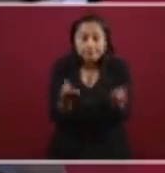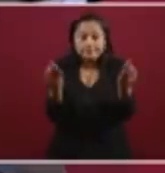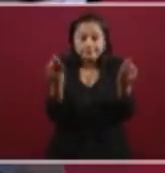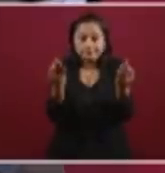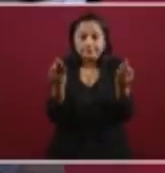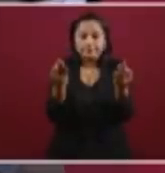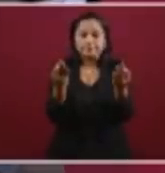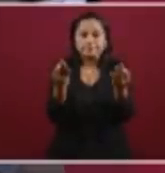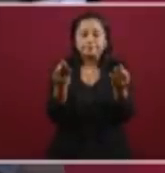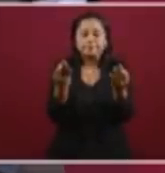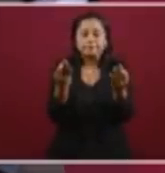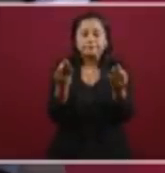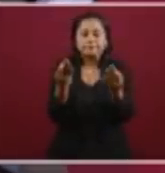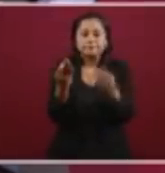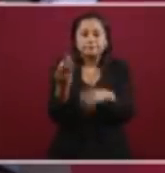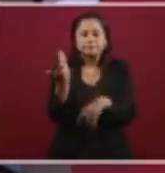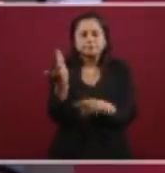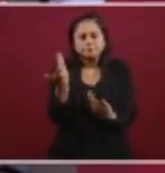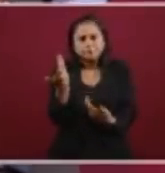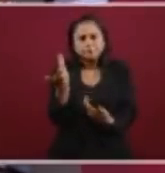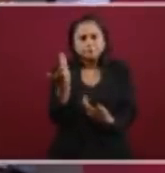los que seguramente